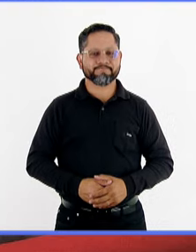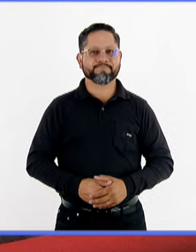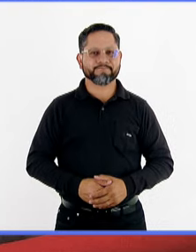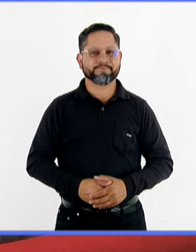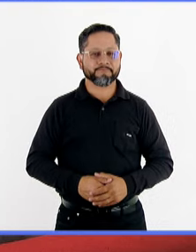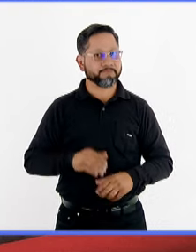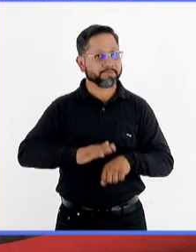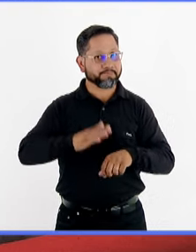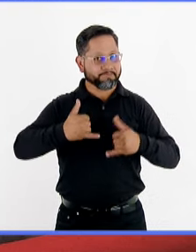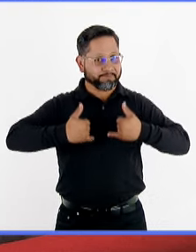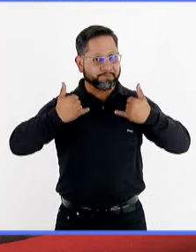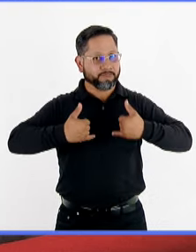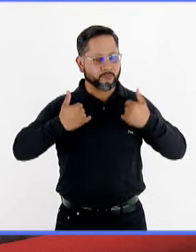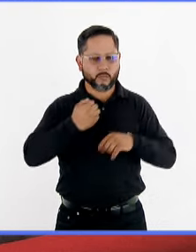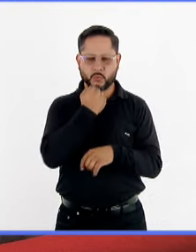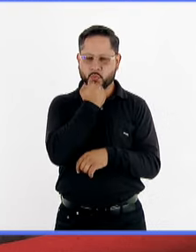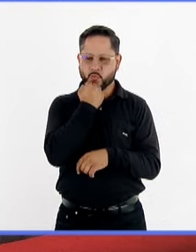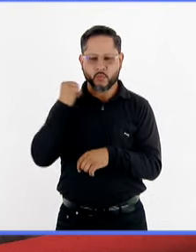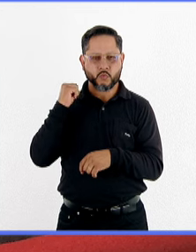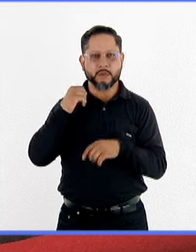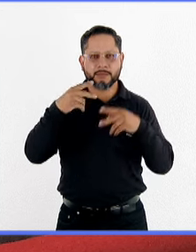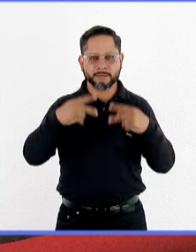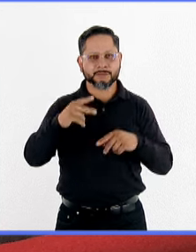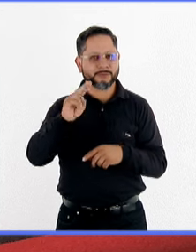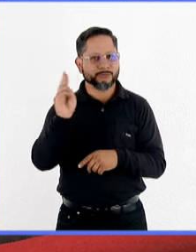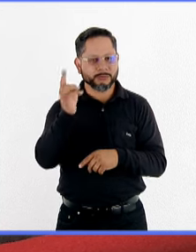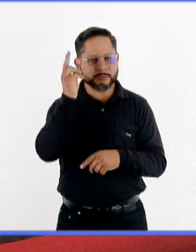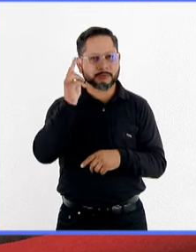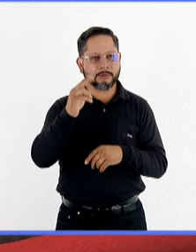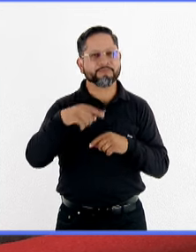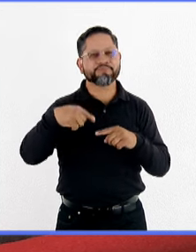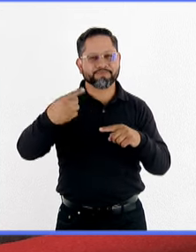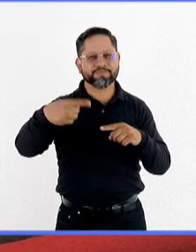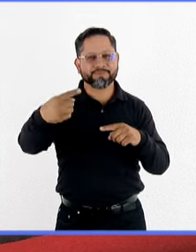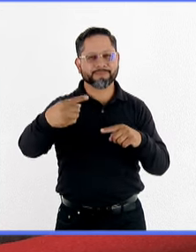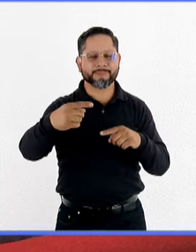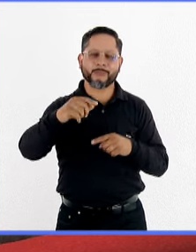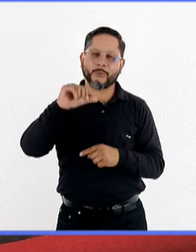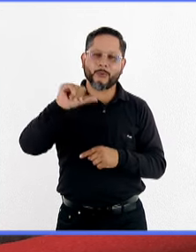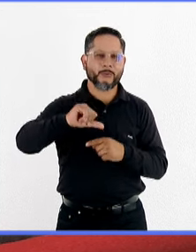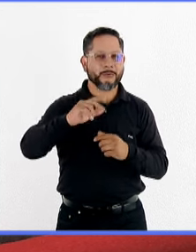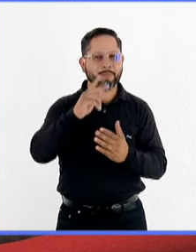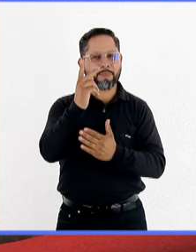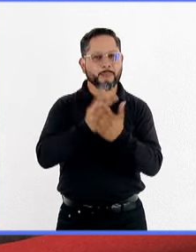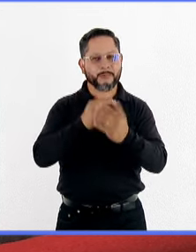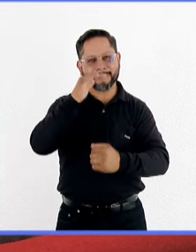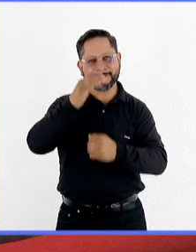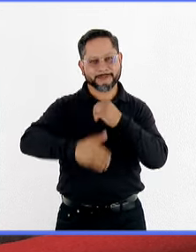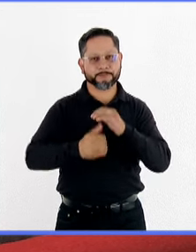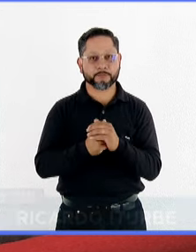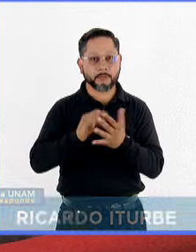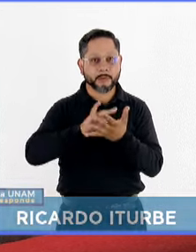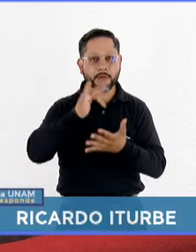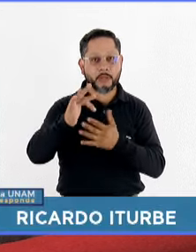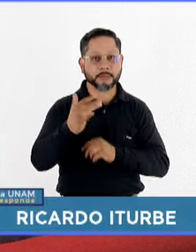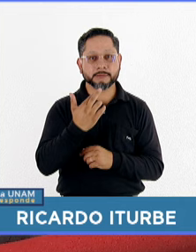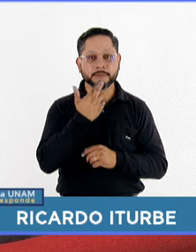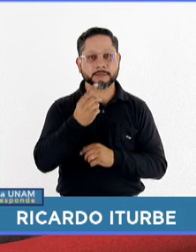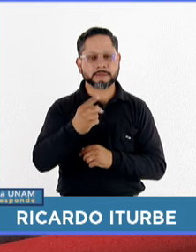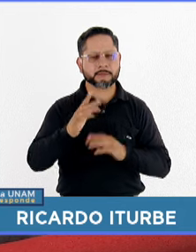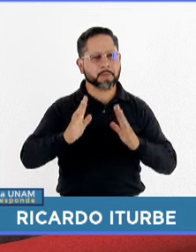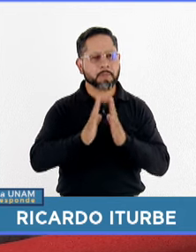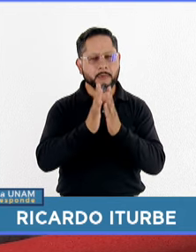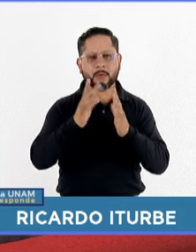Conoceremos a más jóvenes talentosos y universitarios durante los siguientes días, pero por hoy es todo en este programa. Agradecemos, por supuesto, a Ricardo Iturbe